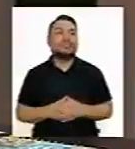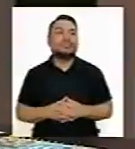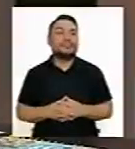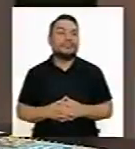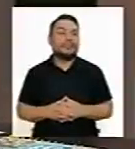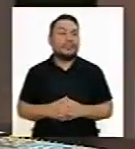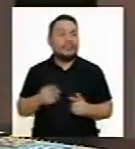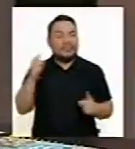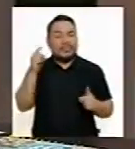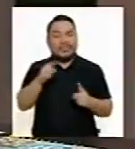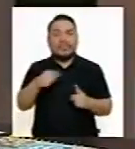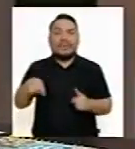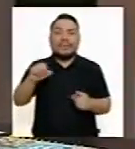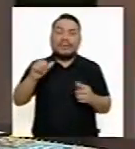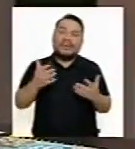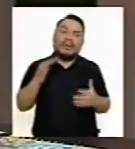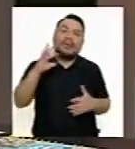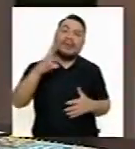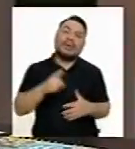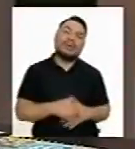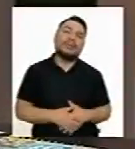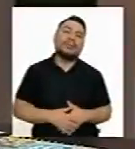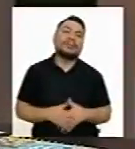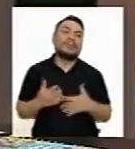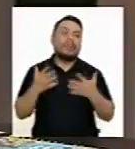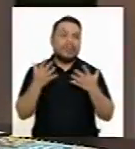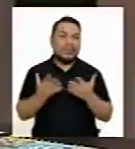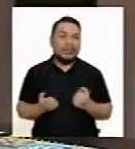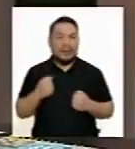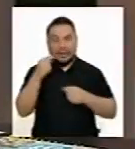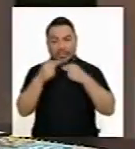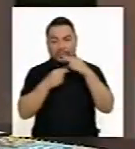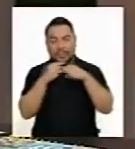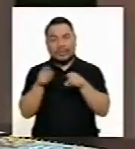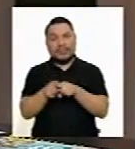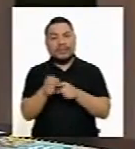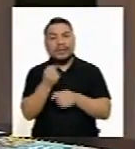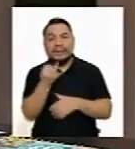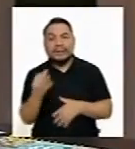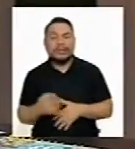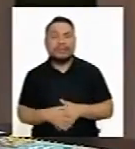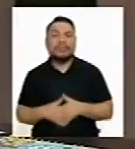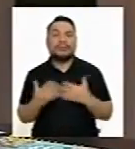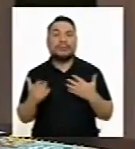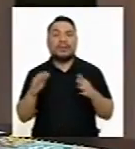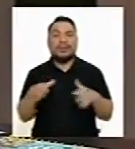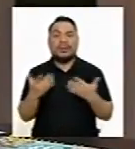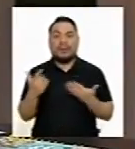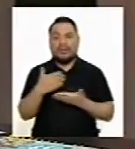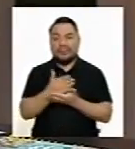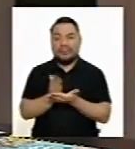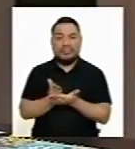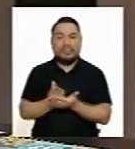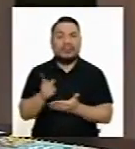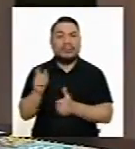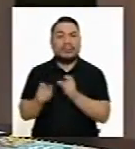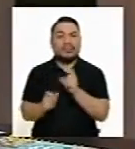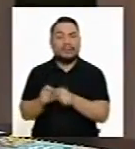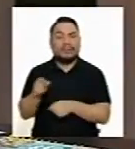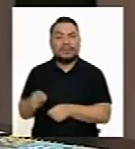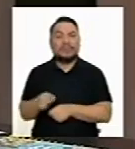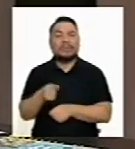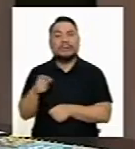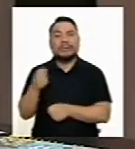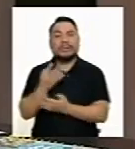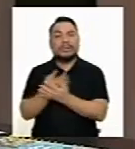A propósito de criminales, de delincuentes, queremos contarles también algo, y es que hay una parte de personas que están